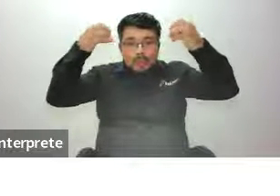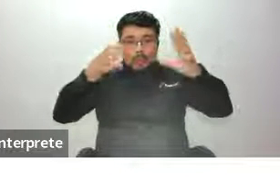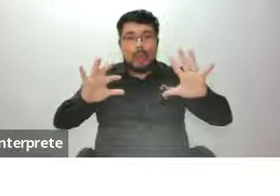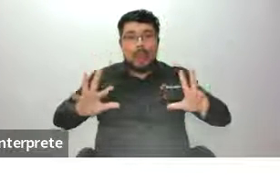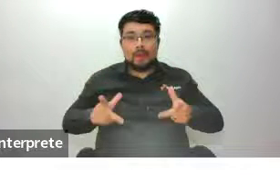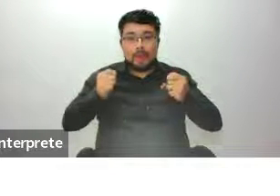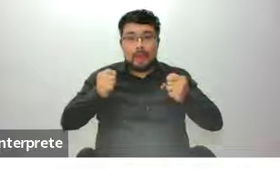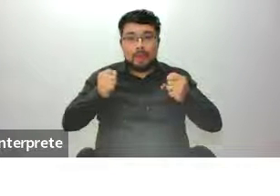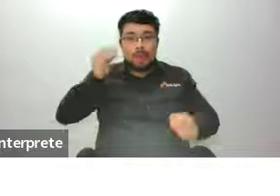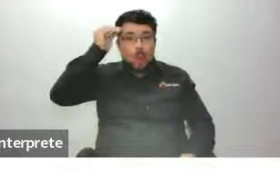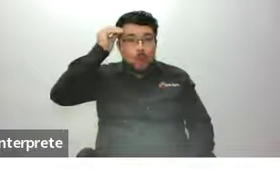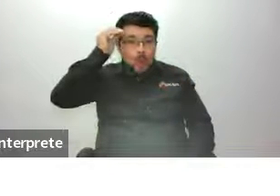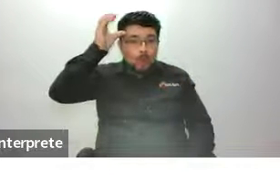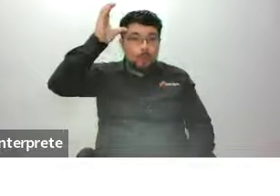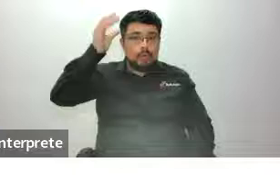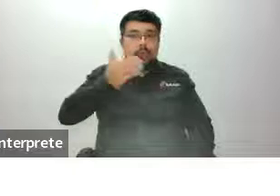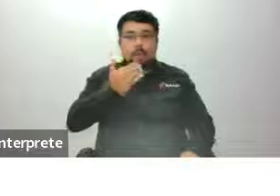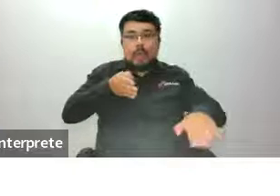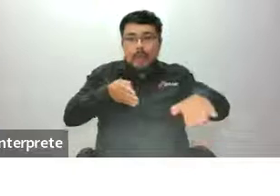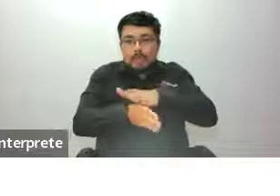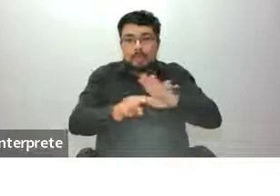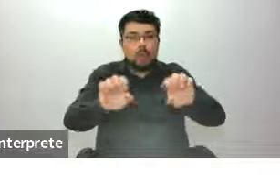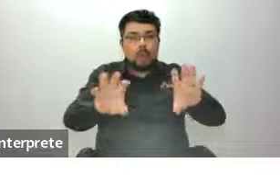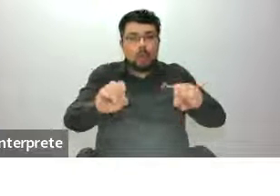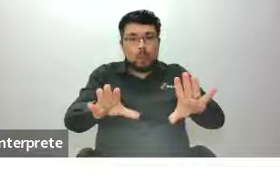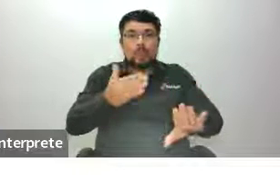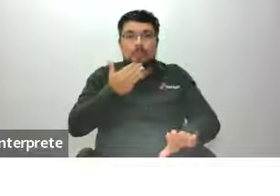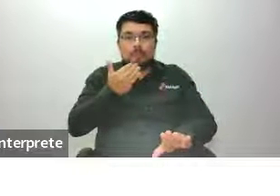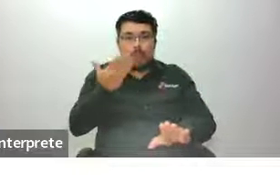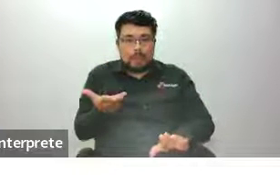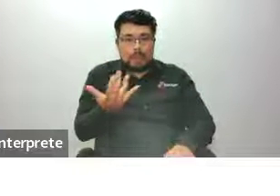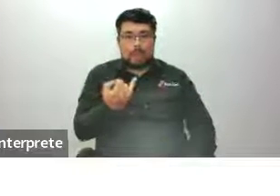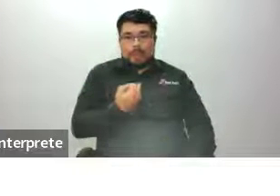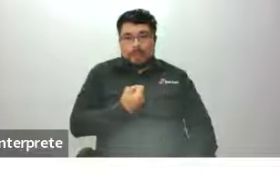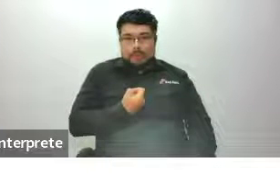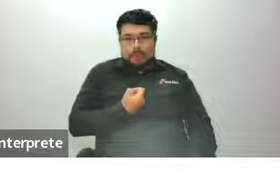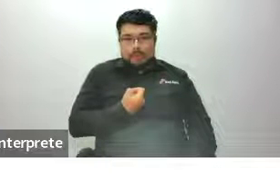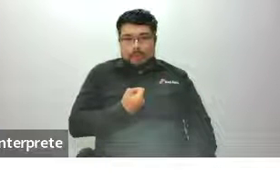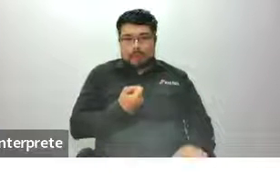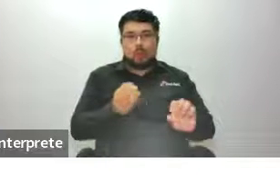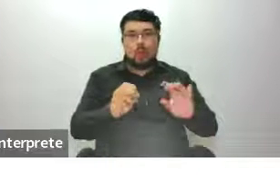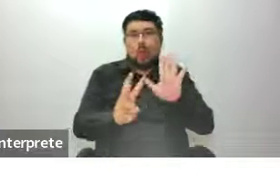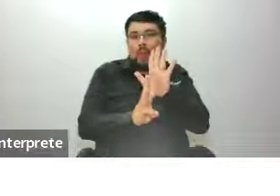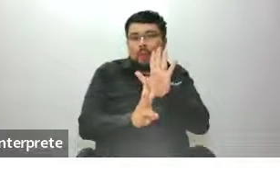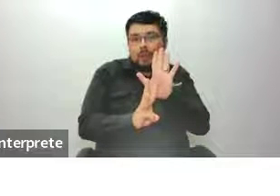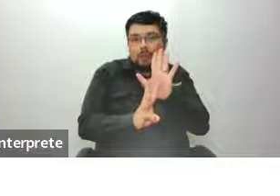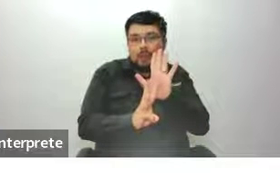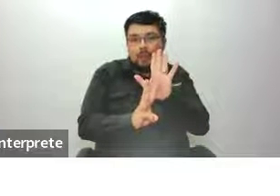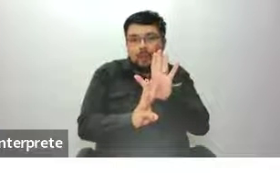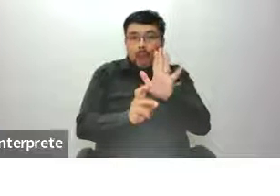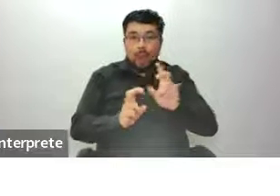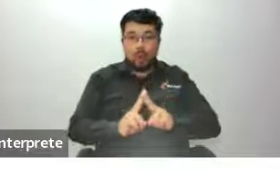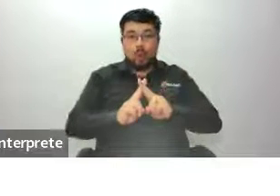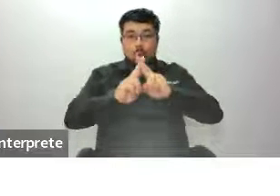como también la construcción de esta identidad, provienen de una capacidad que podría ser más